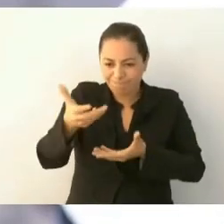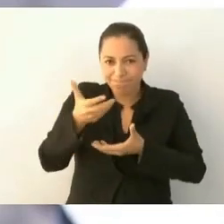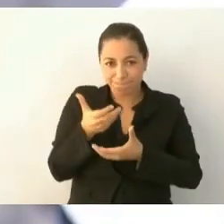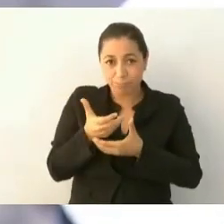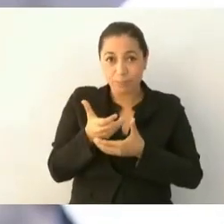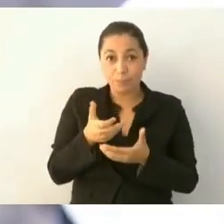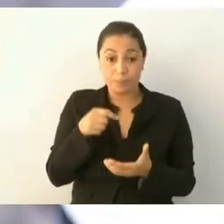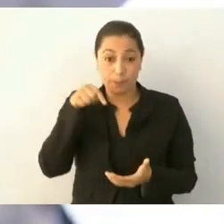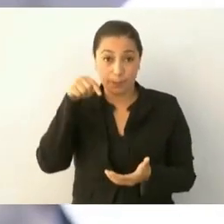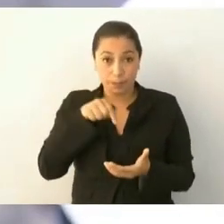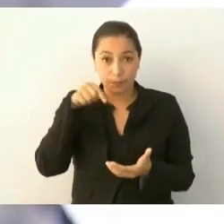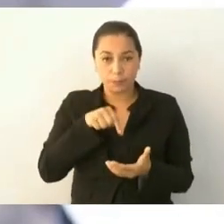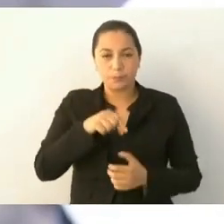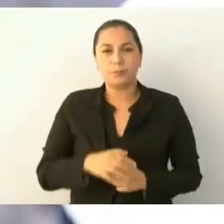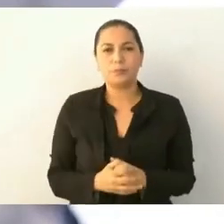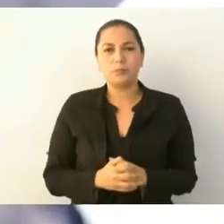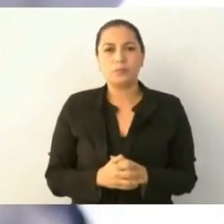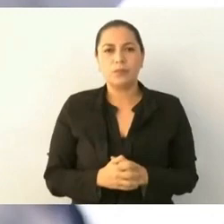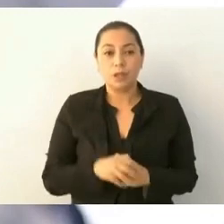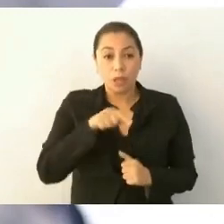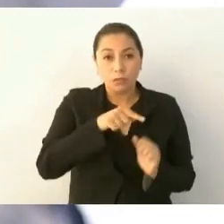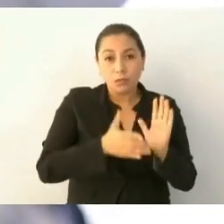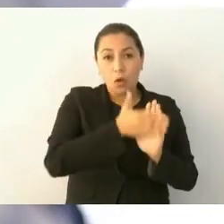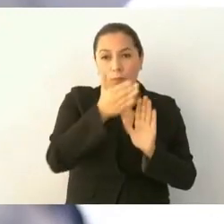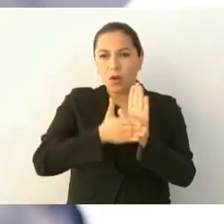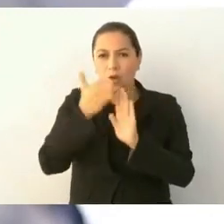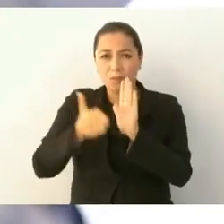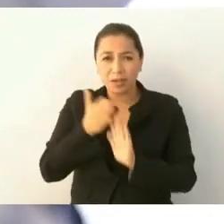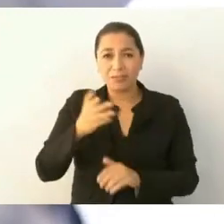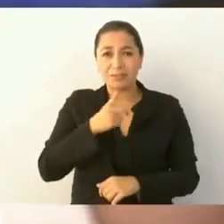No se hacen estas obras con deuda.